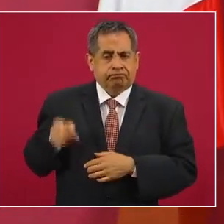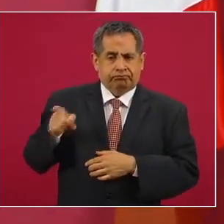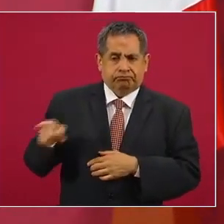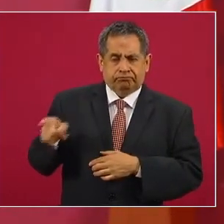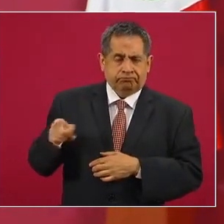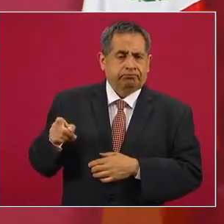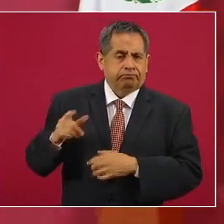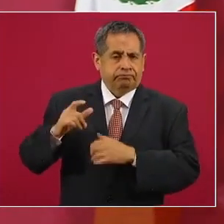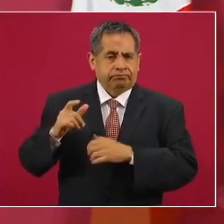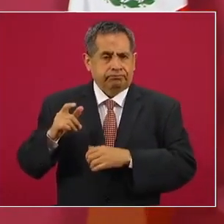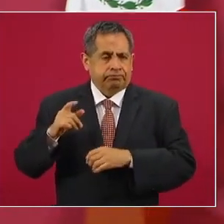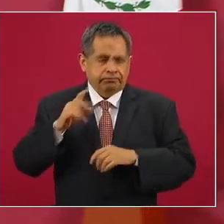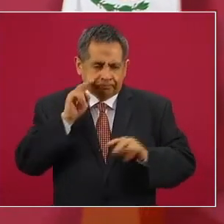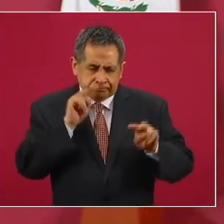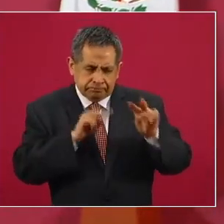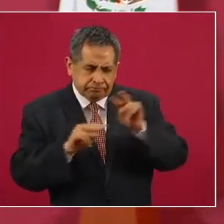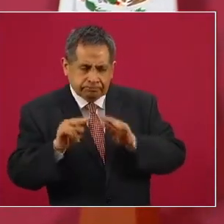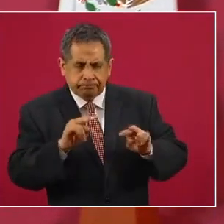diagnóstico